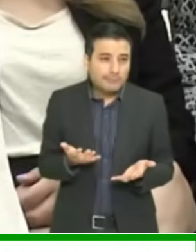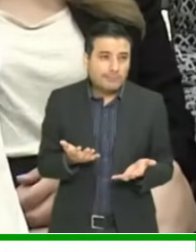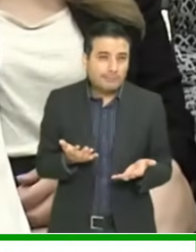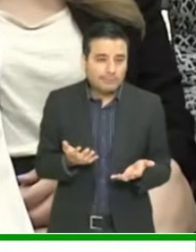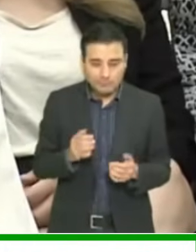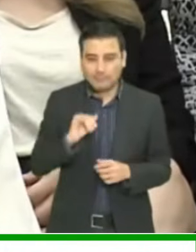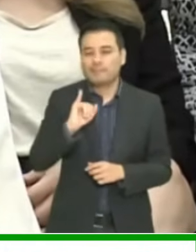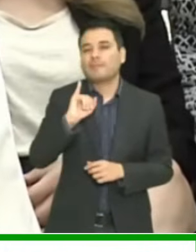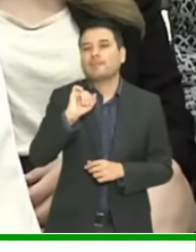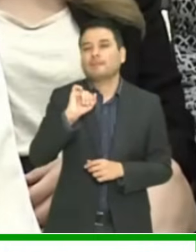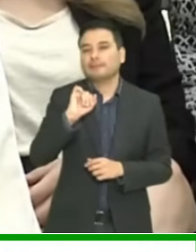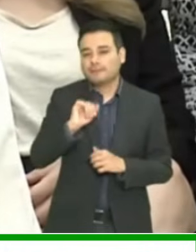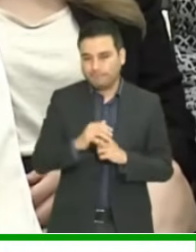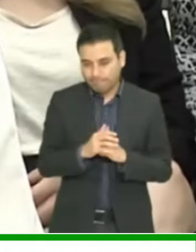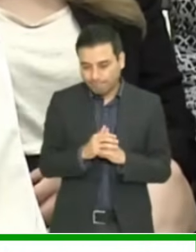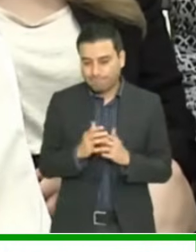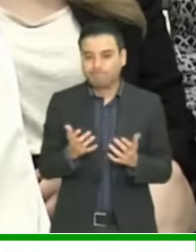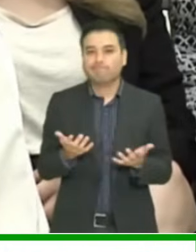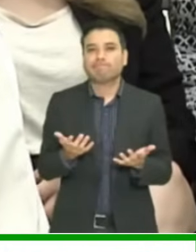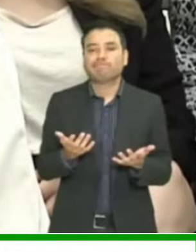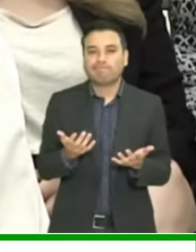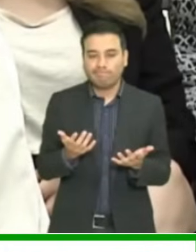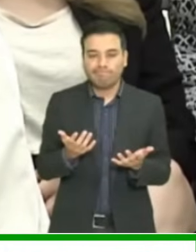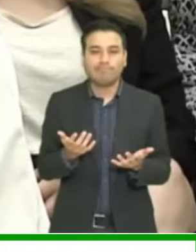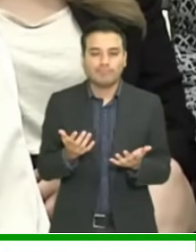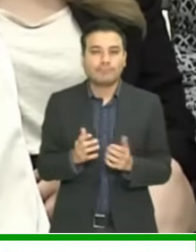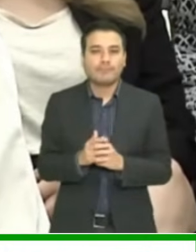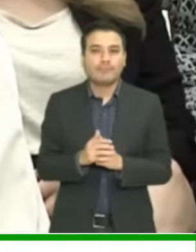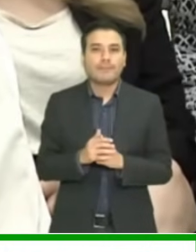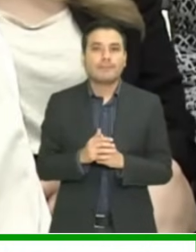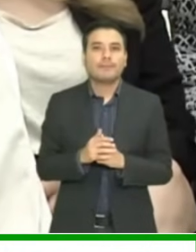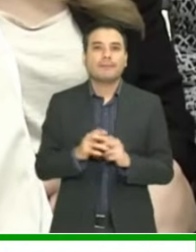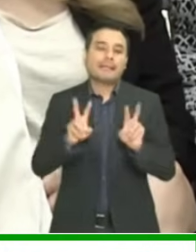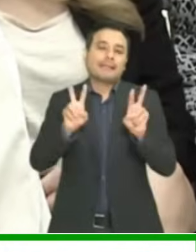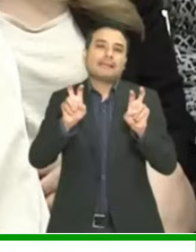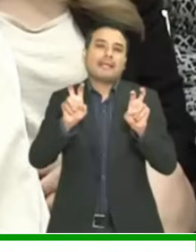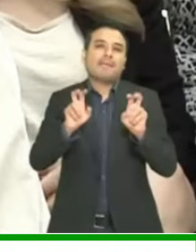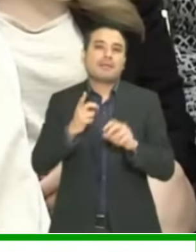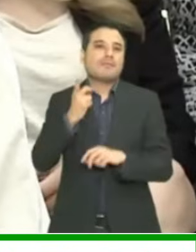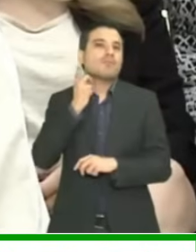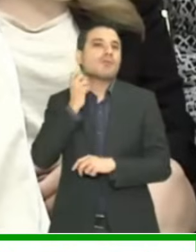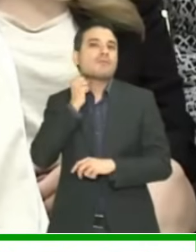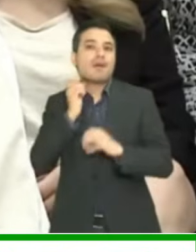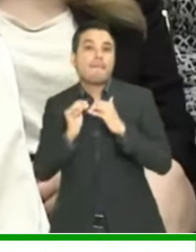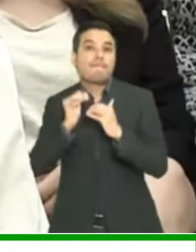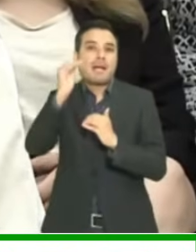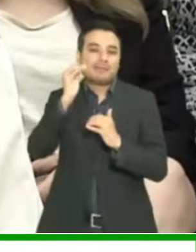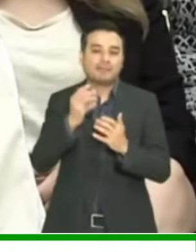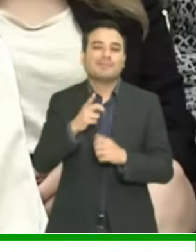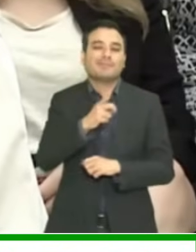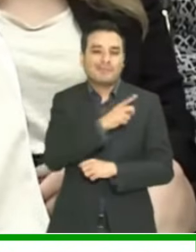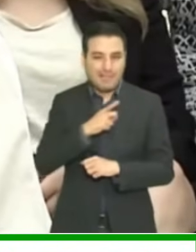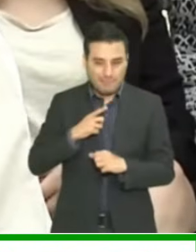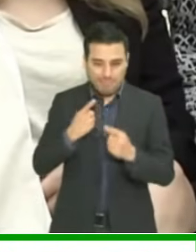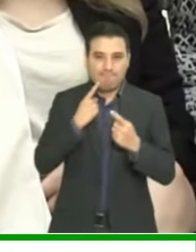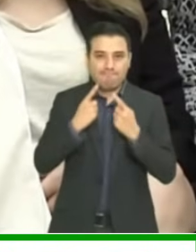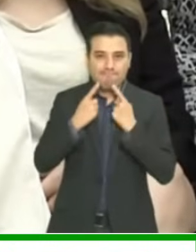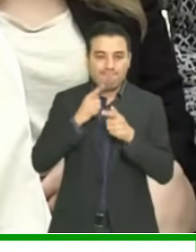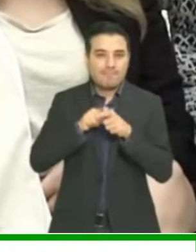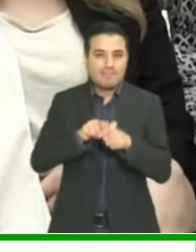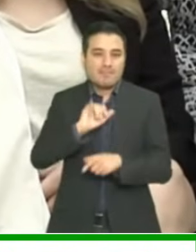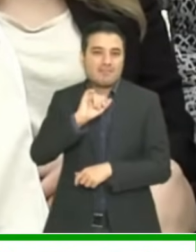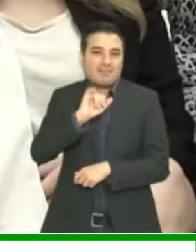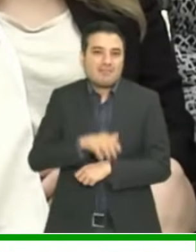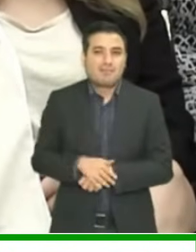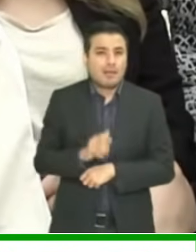Por supuesto, tenemos una discusión fundada y dada sobre representación, que además ya hay precedentes en términos de su